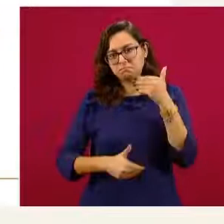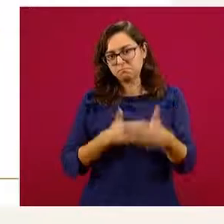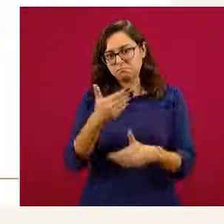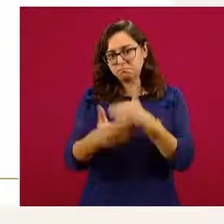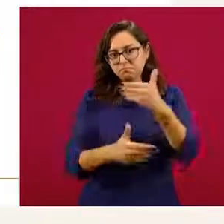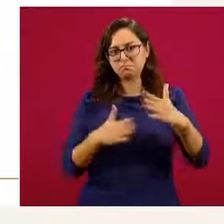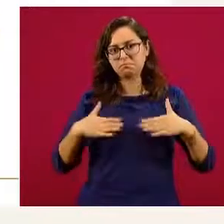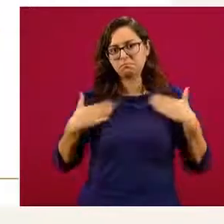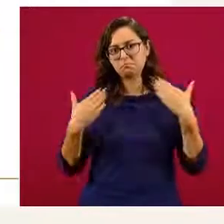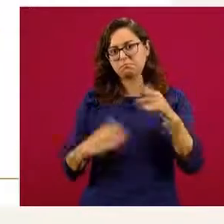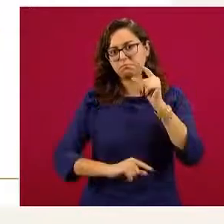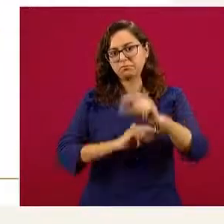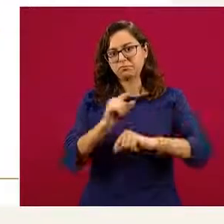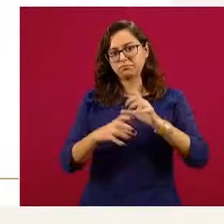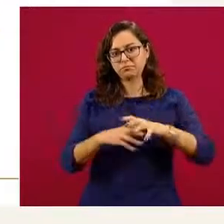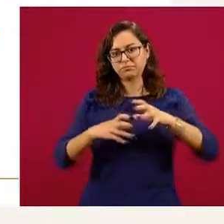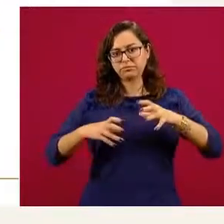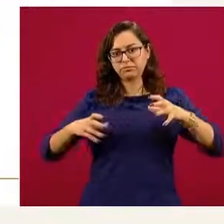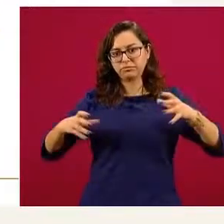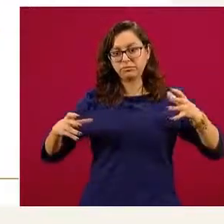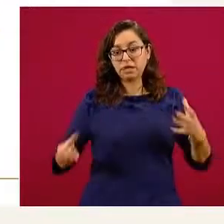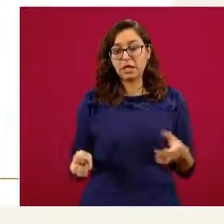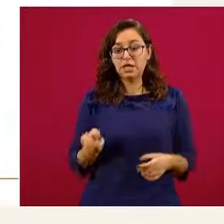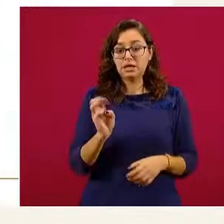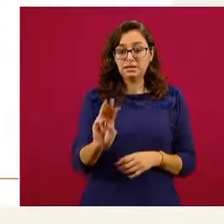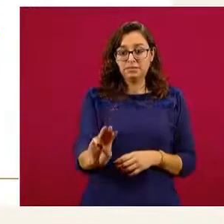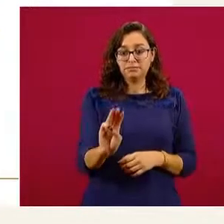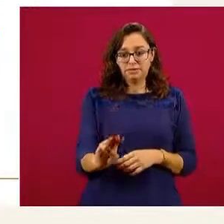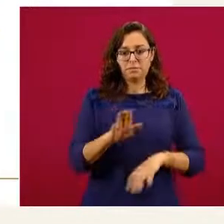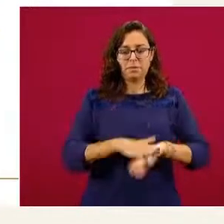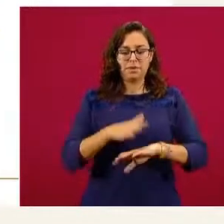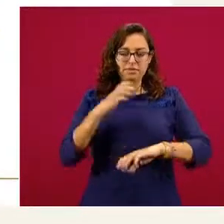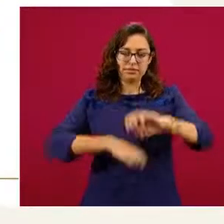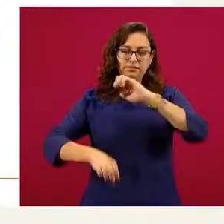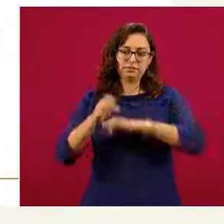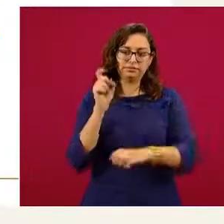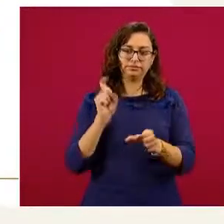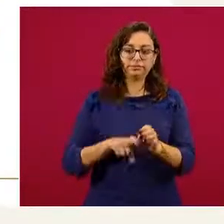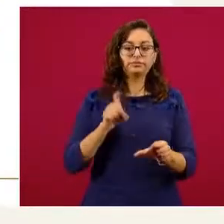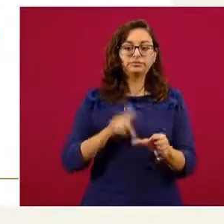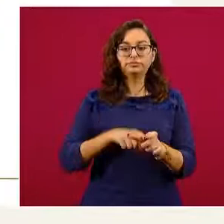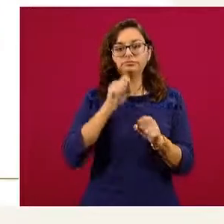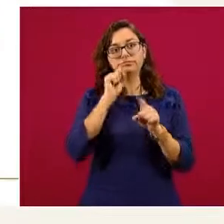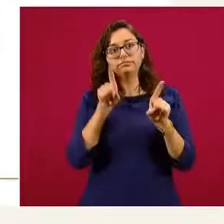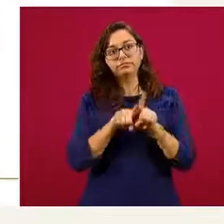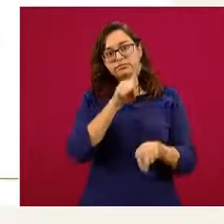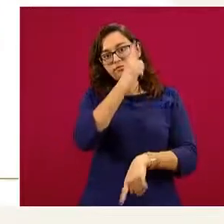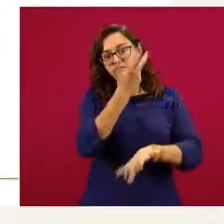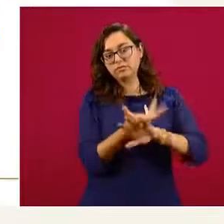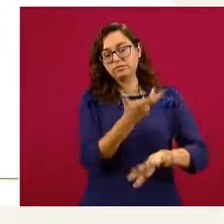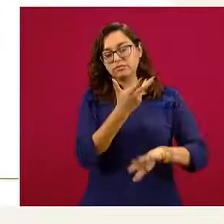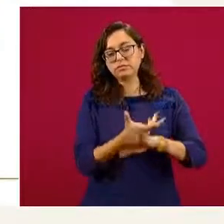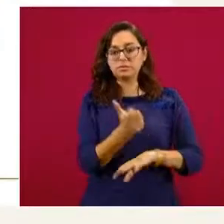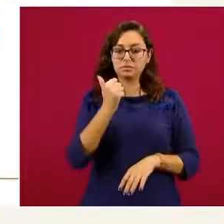para México de aquí al miércoles, y seguiremos buscando compradoras de Estados Unidos y Canadá que